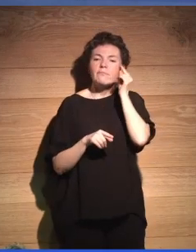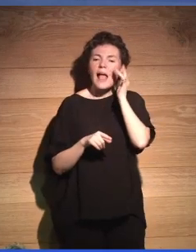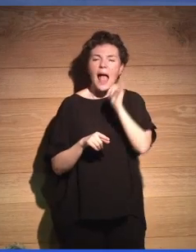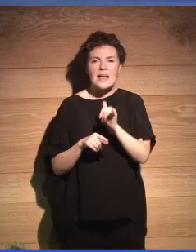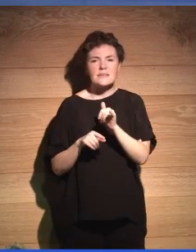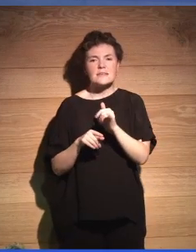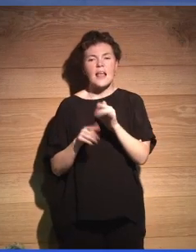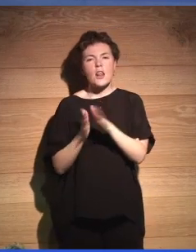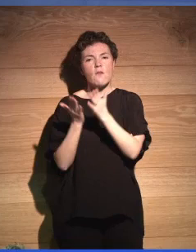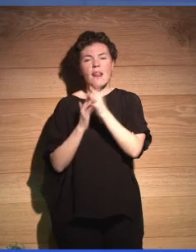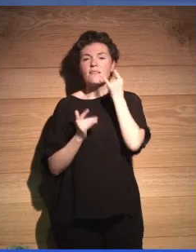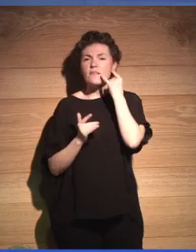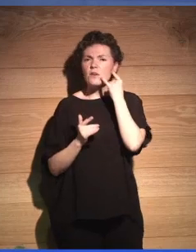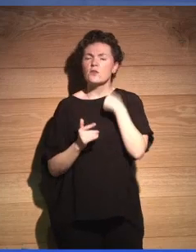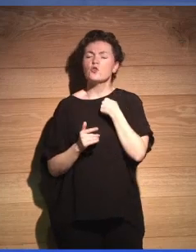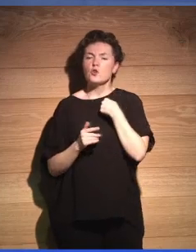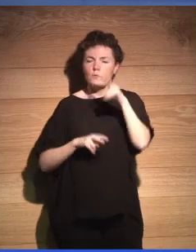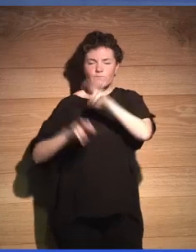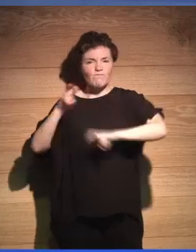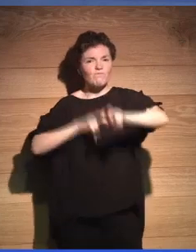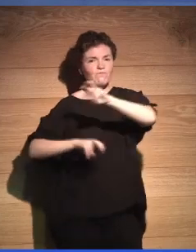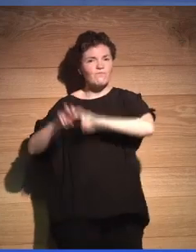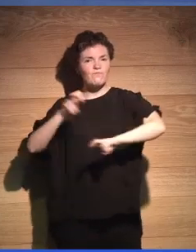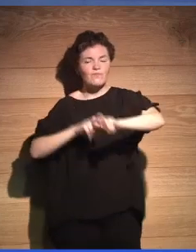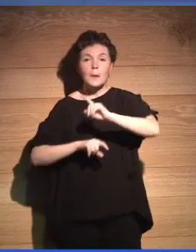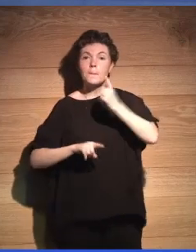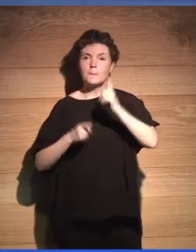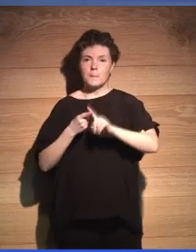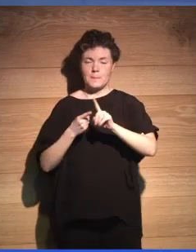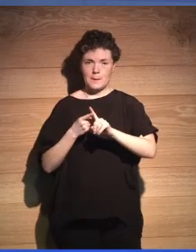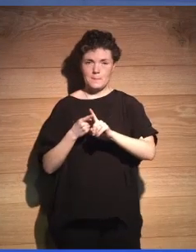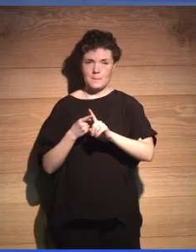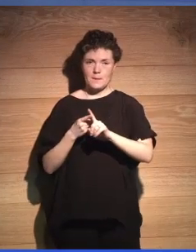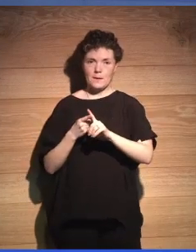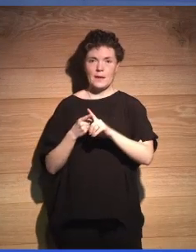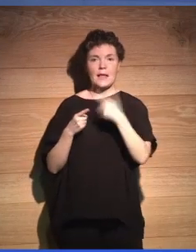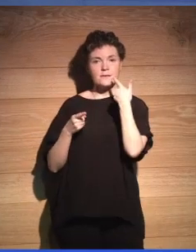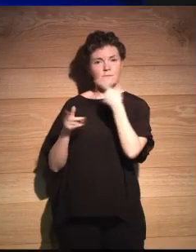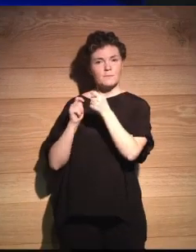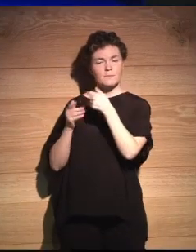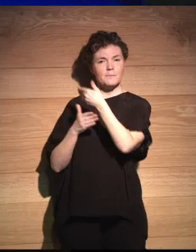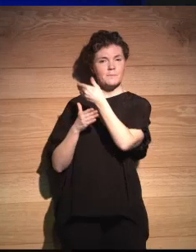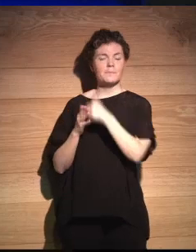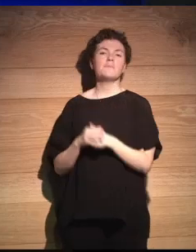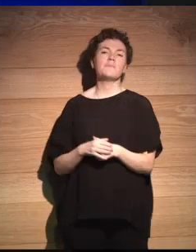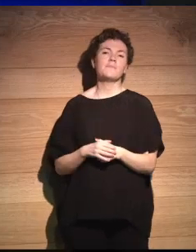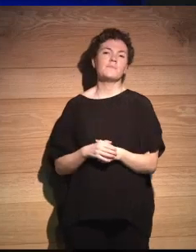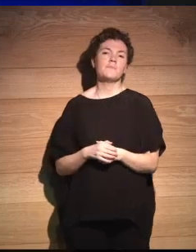novela de Telefónica y me puse a buscarla, y primero con esta versión aquí.